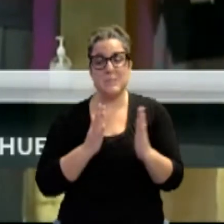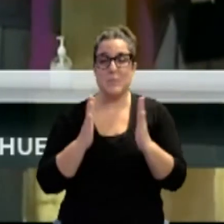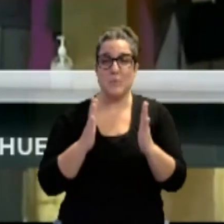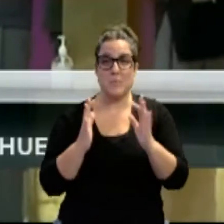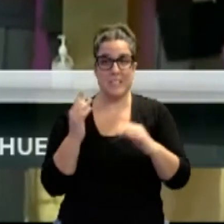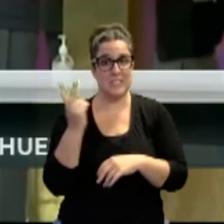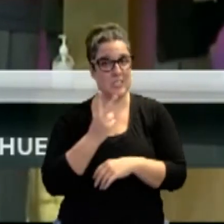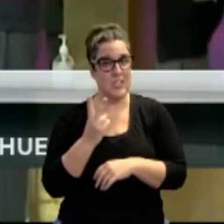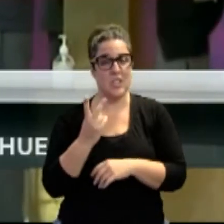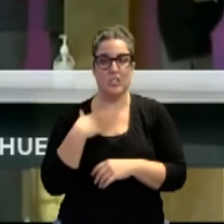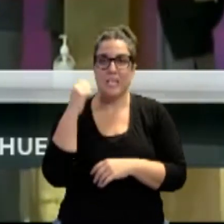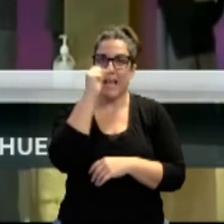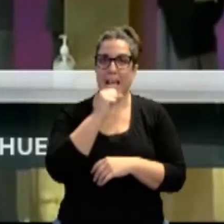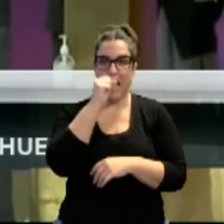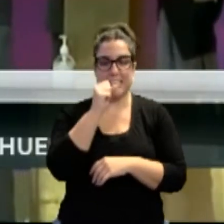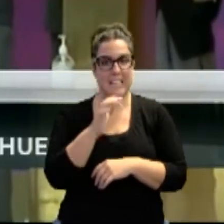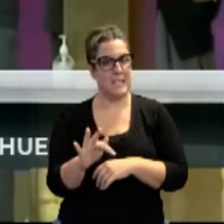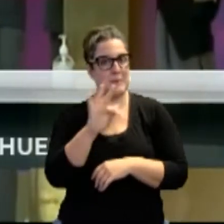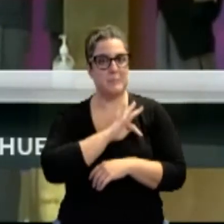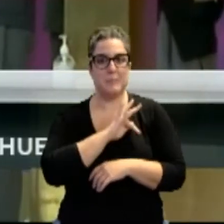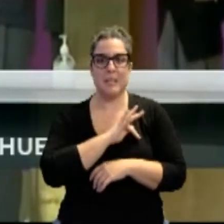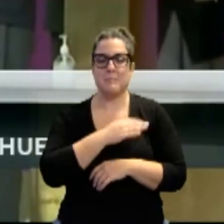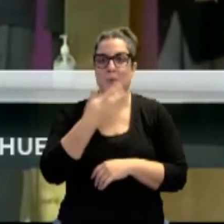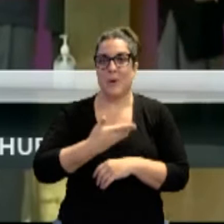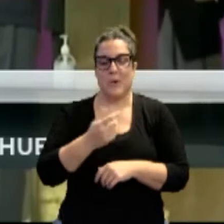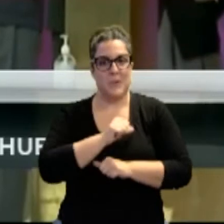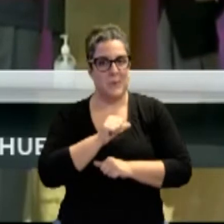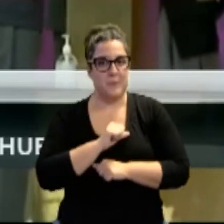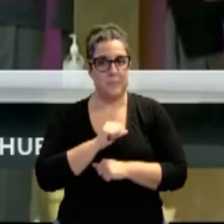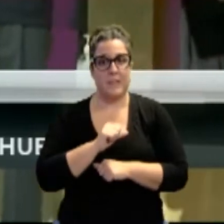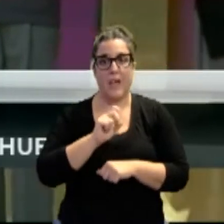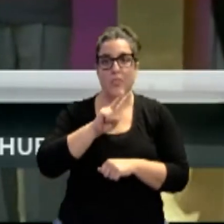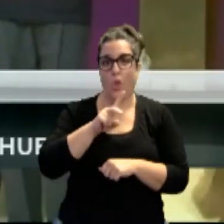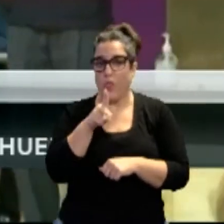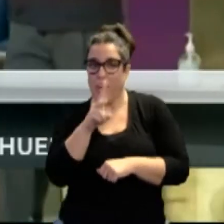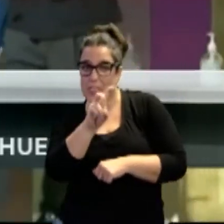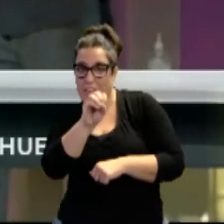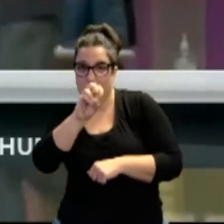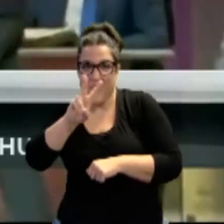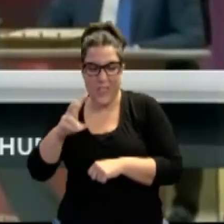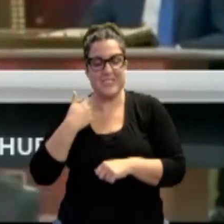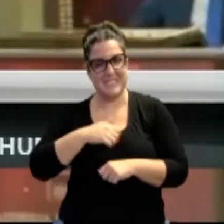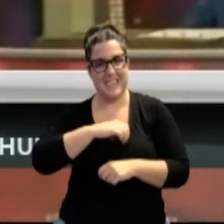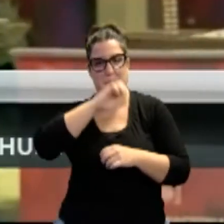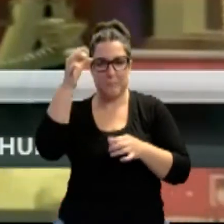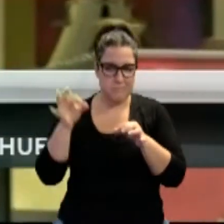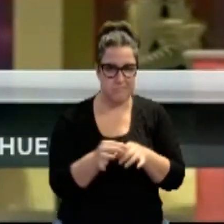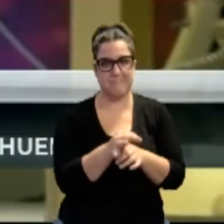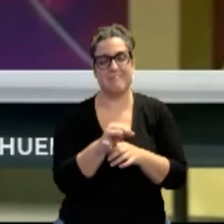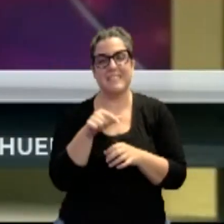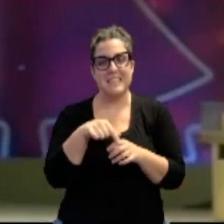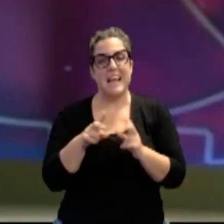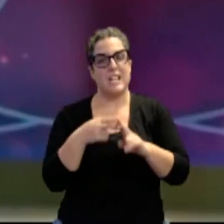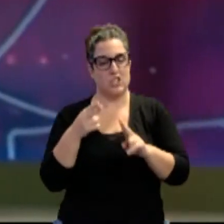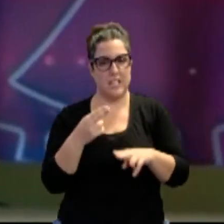Alexander y Unai cantan el premio más esperado. A las 2:02 salía del bombo el gordo del sorteo de la lotería de Navidad, repartido